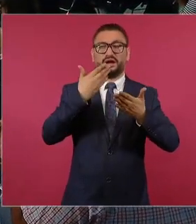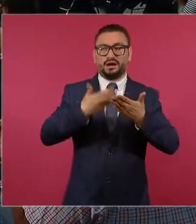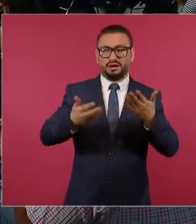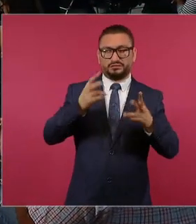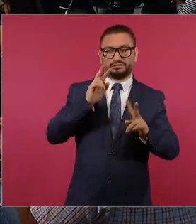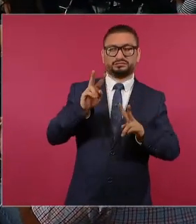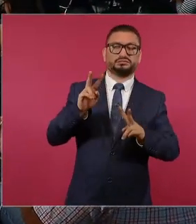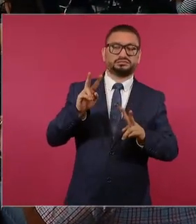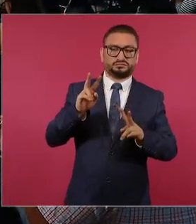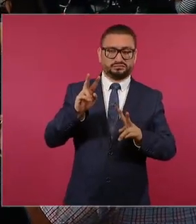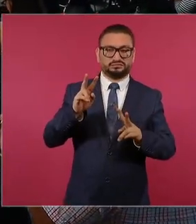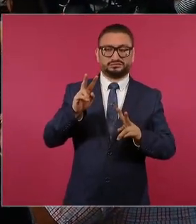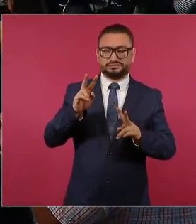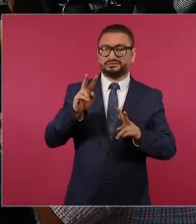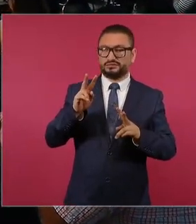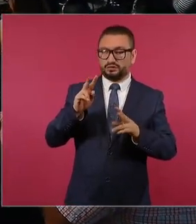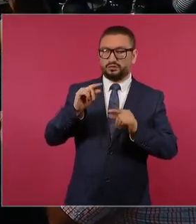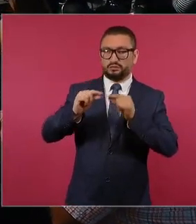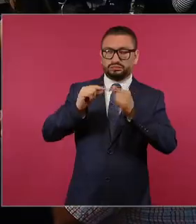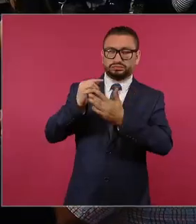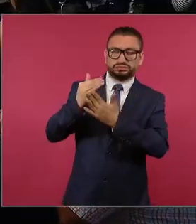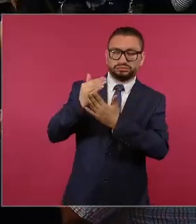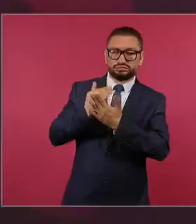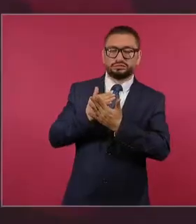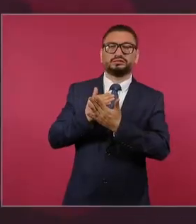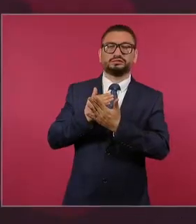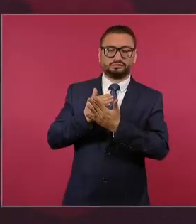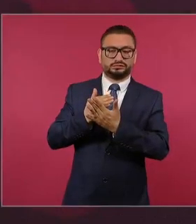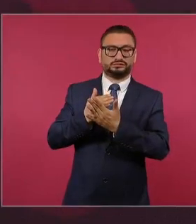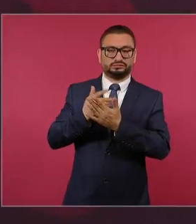¿no?, que se está moderando,